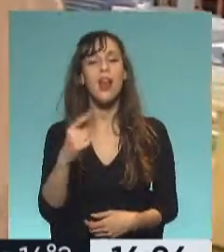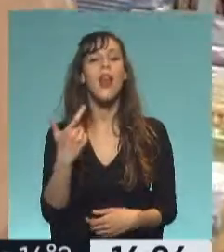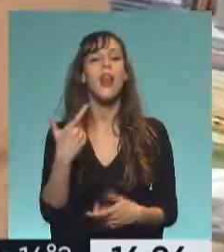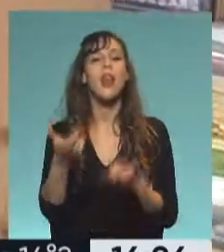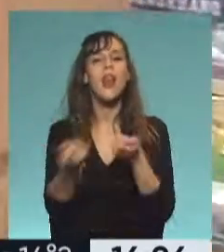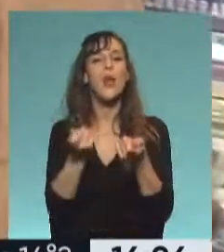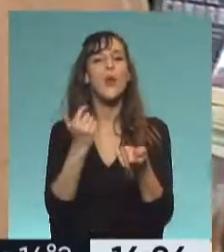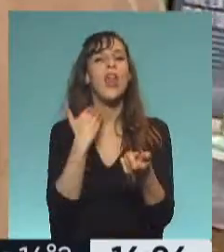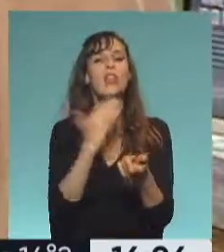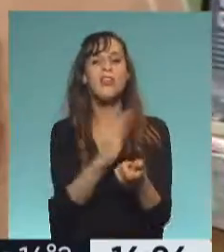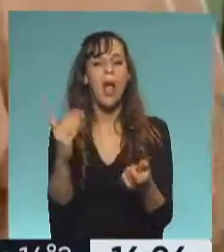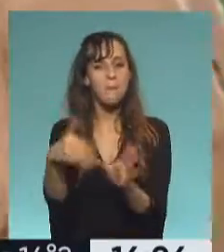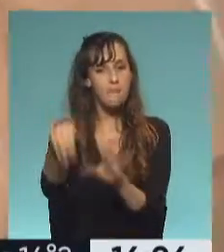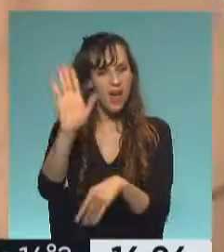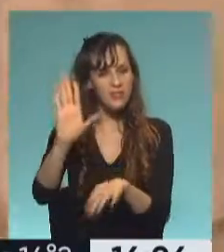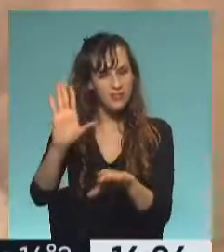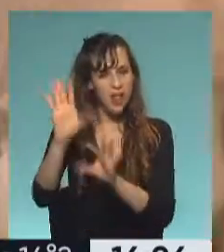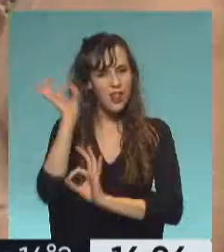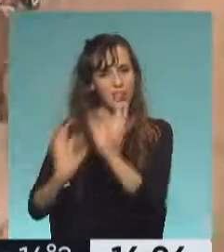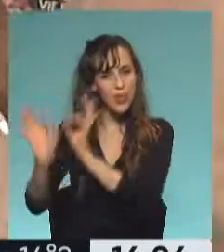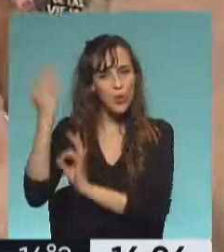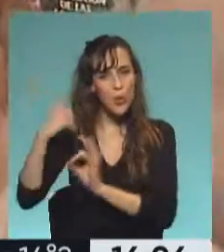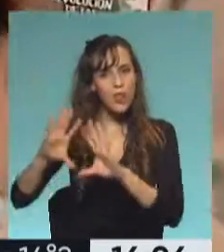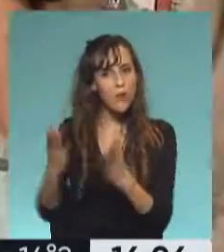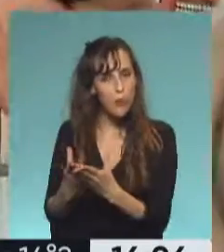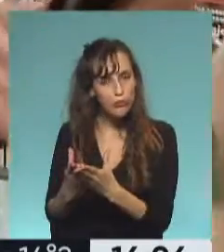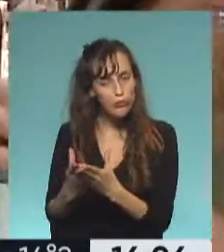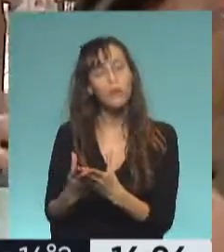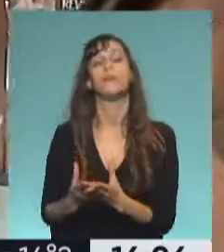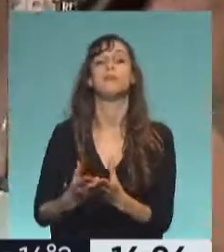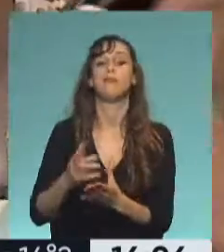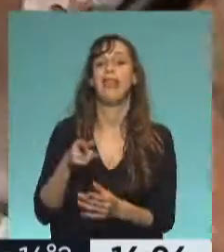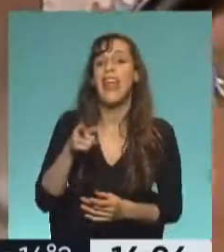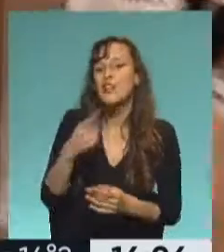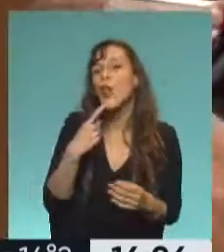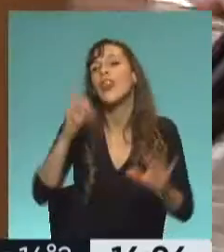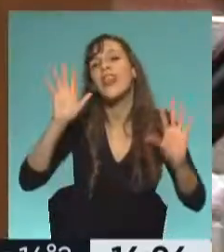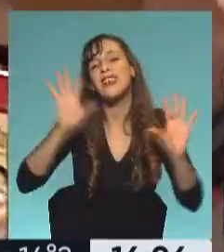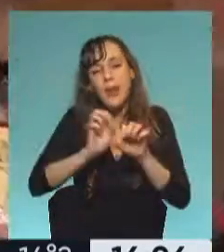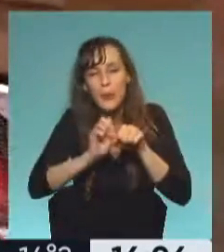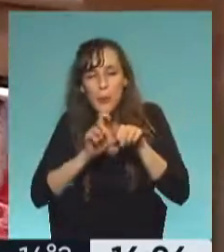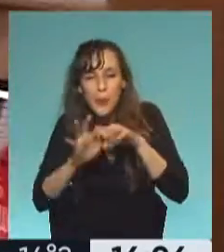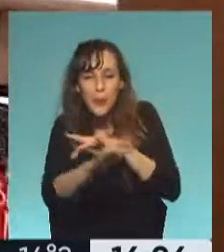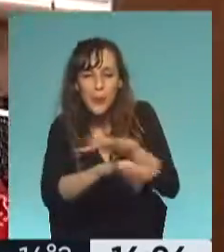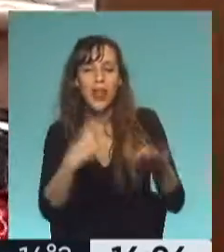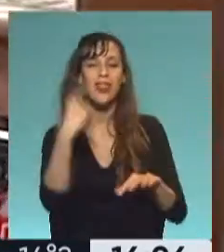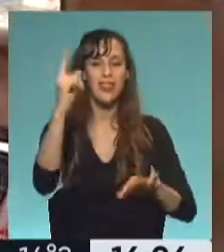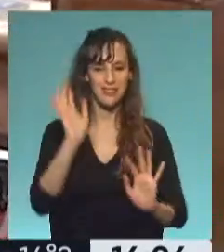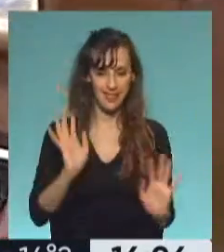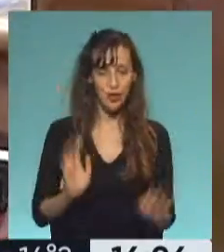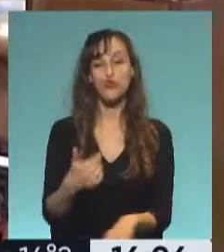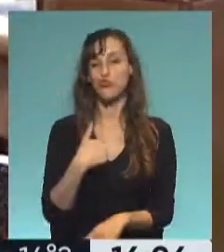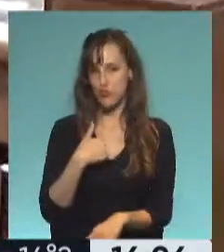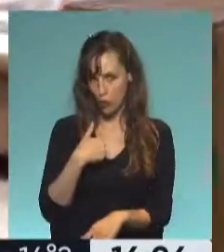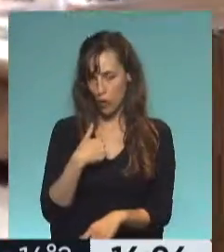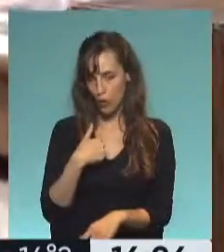más antigua del mundo. Bueno, sí, eso es lo que se dice. Yo me baso siempre en cosas históricas